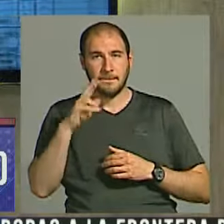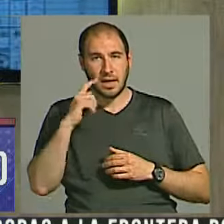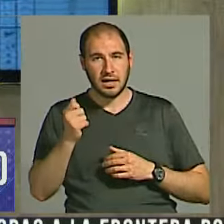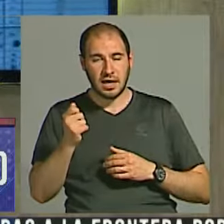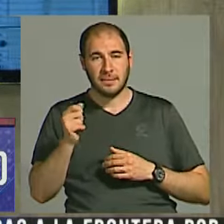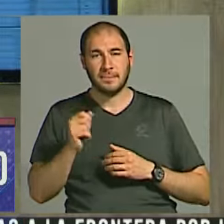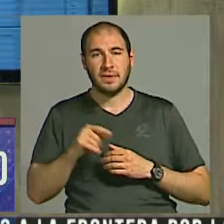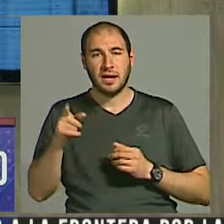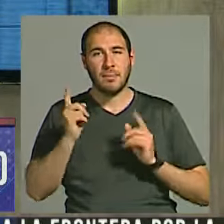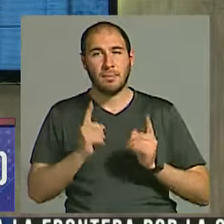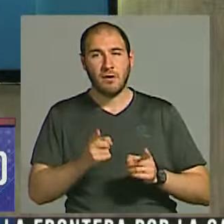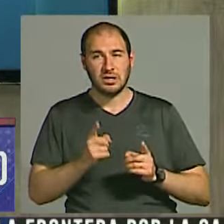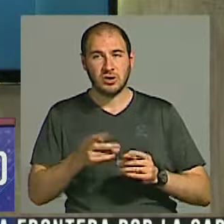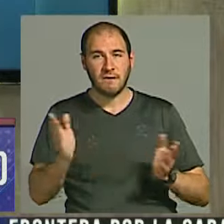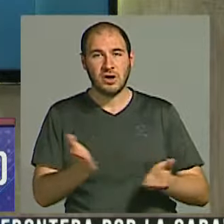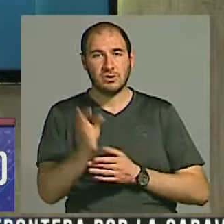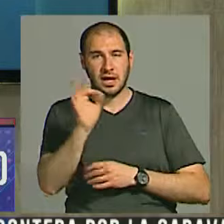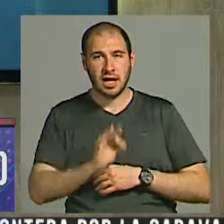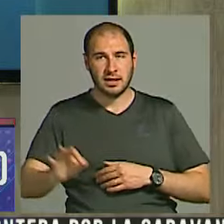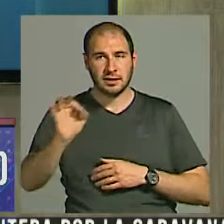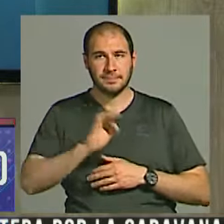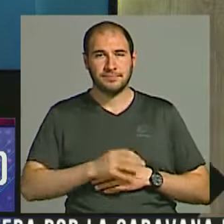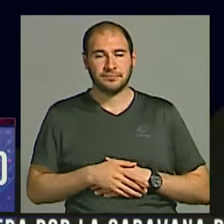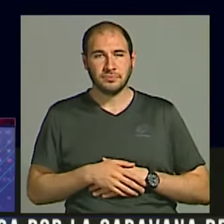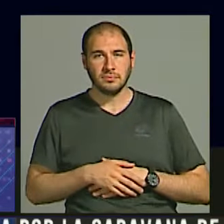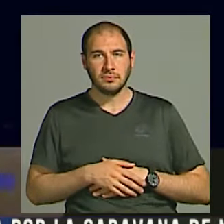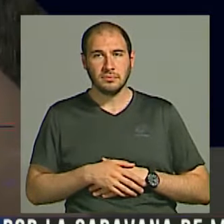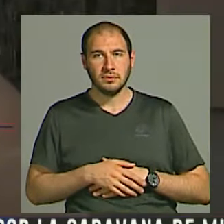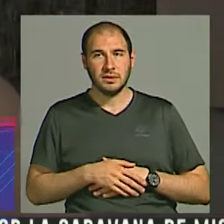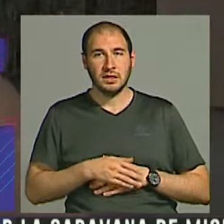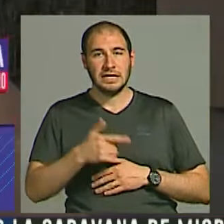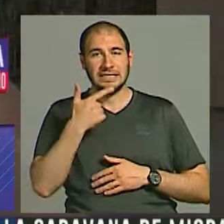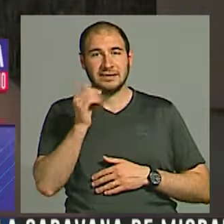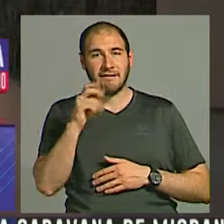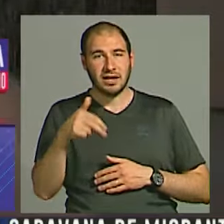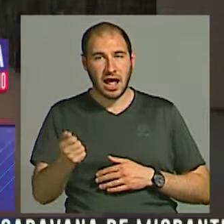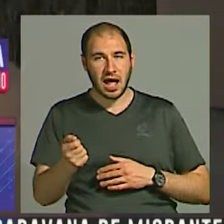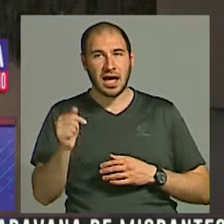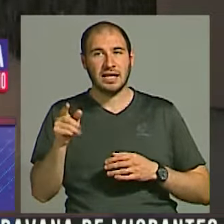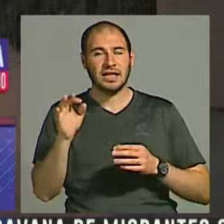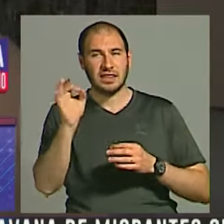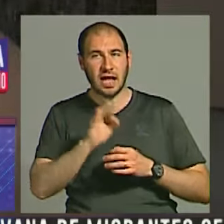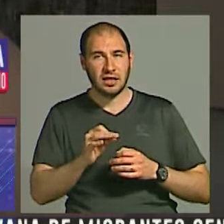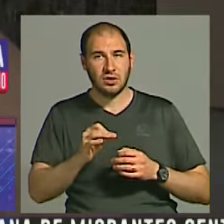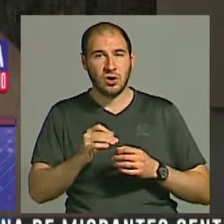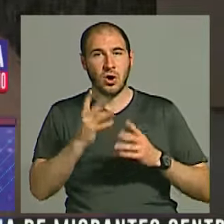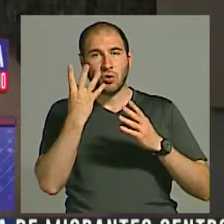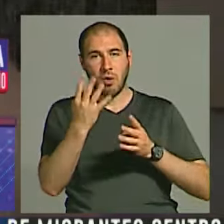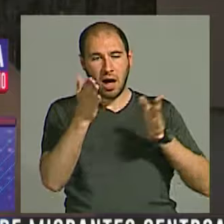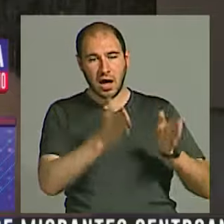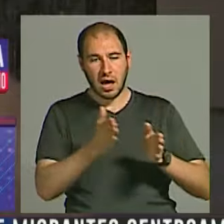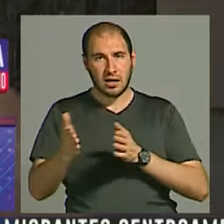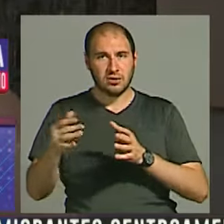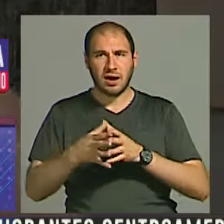Inés Zaragoza, profesora de la Facultad de Artes y Diseño. Sábana es una obra de 4 módulos,